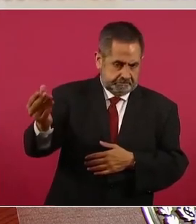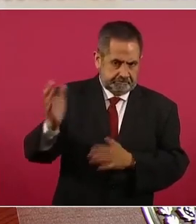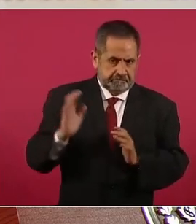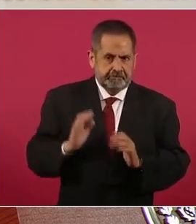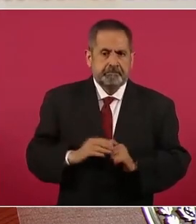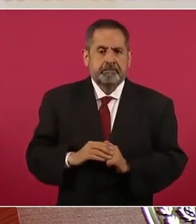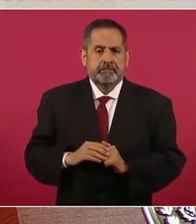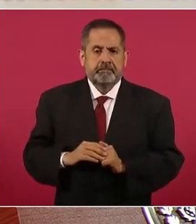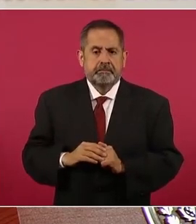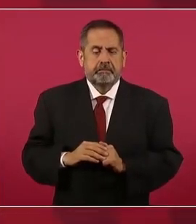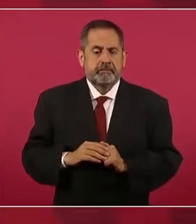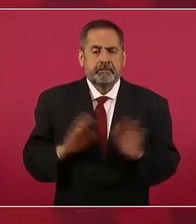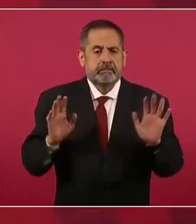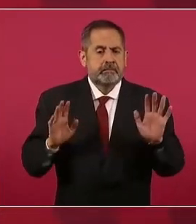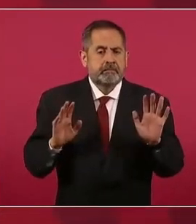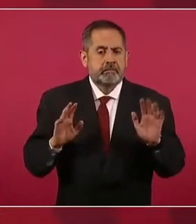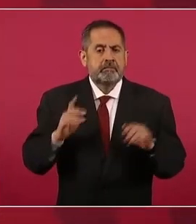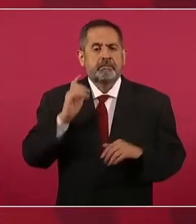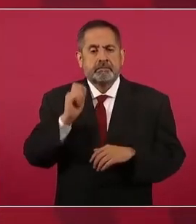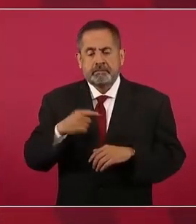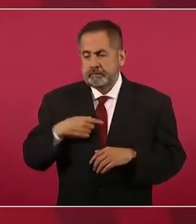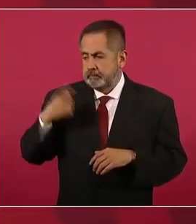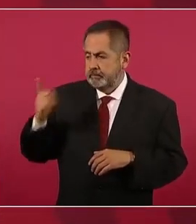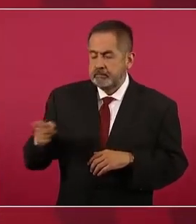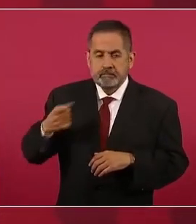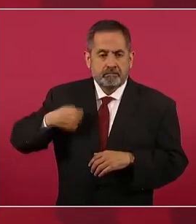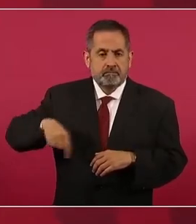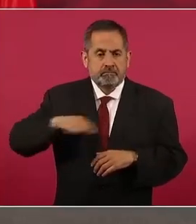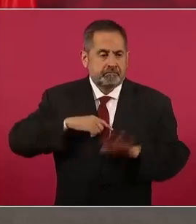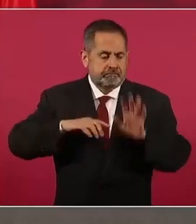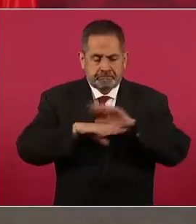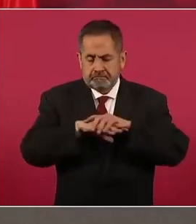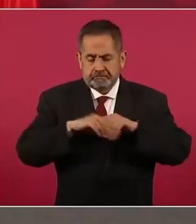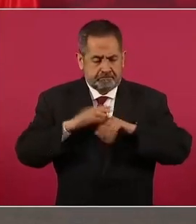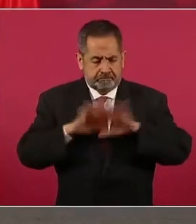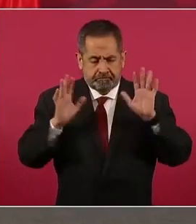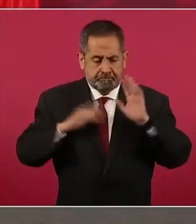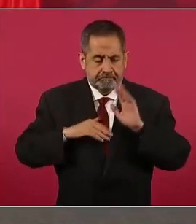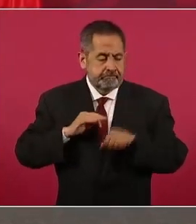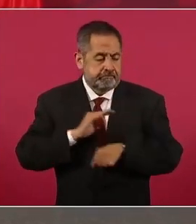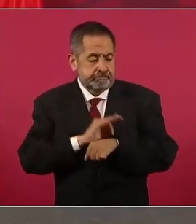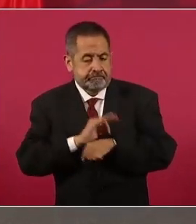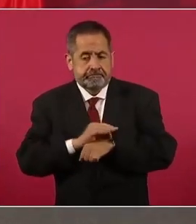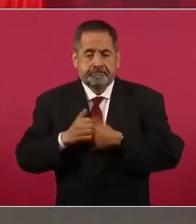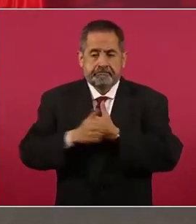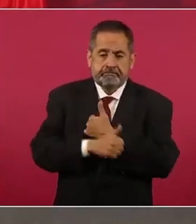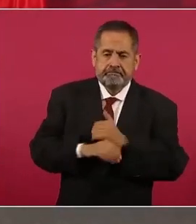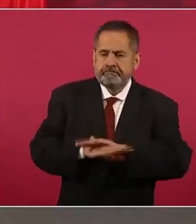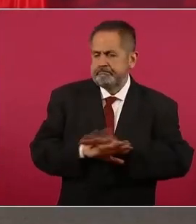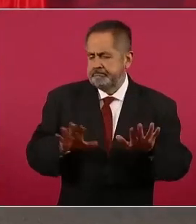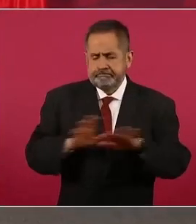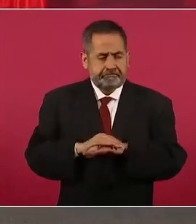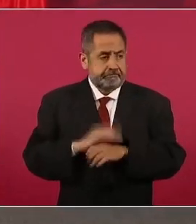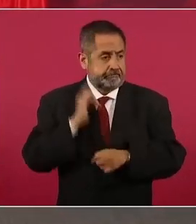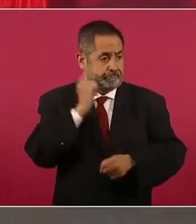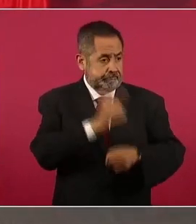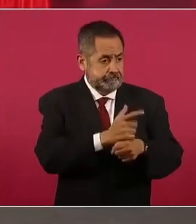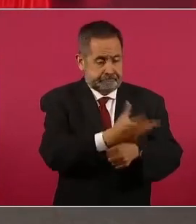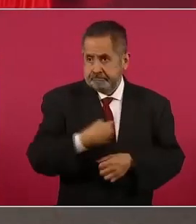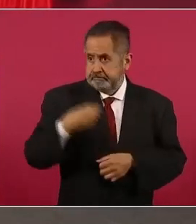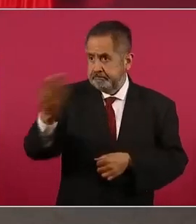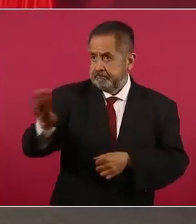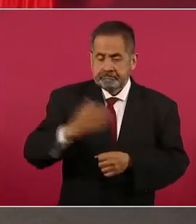La instrucción es no quedarnos con nada. Por eso, cuando